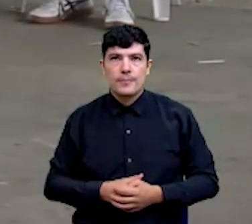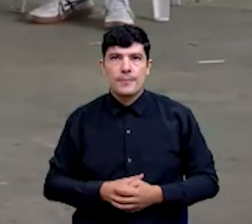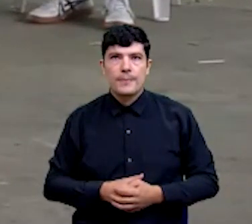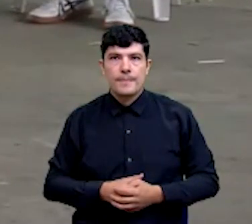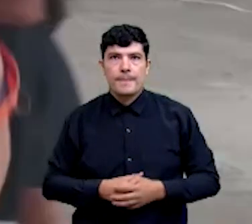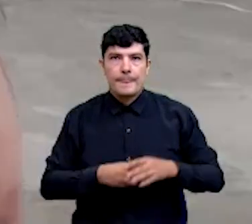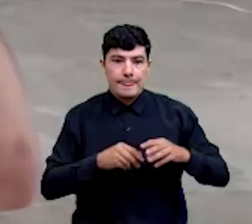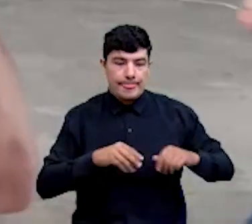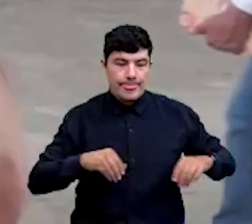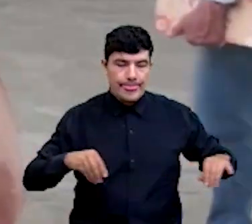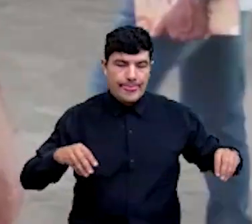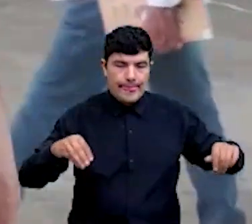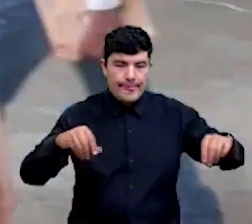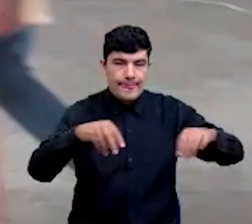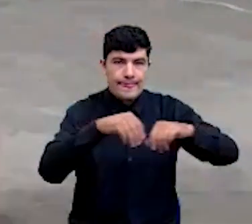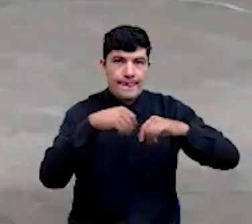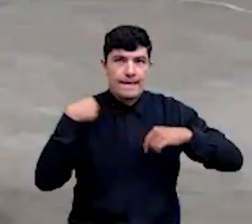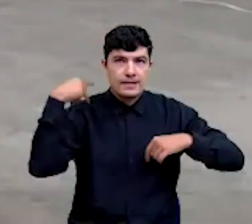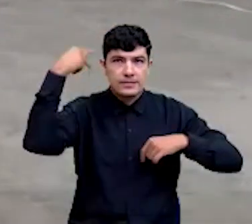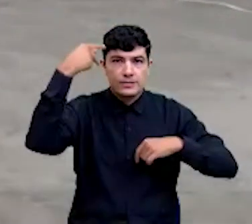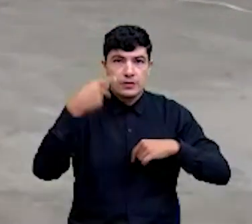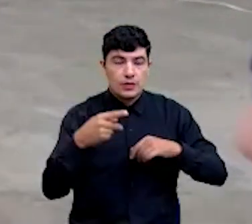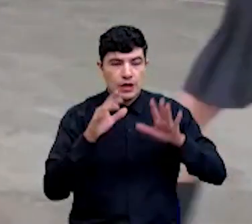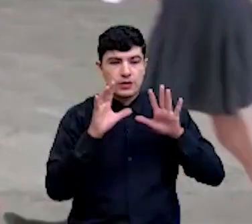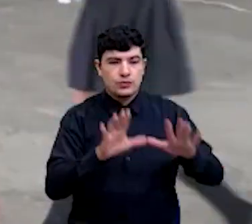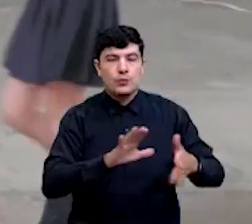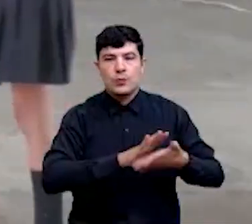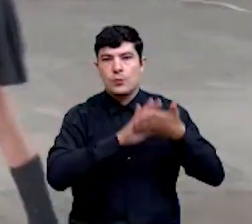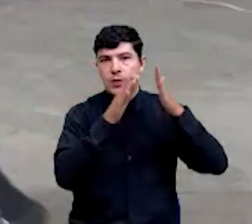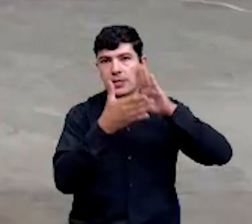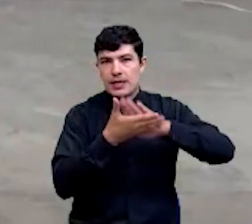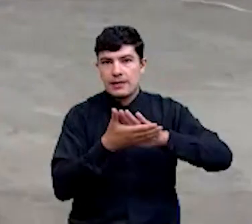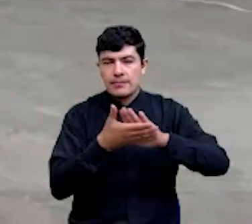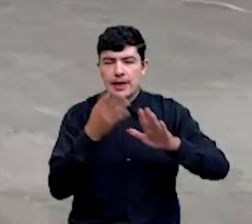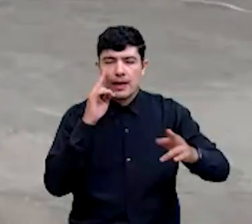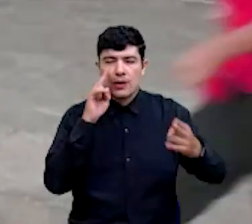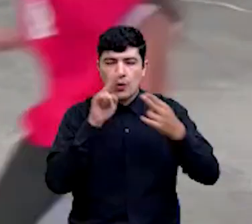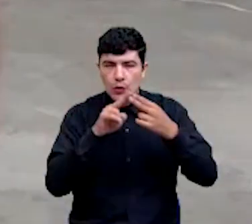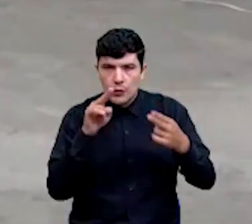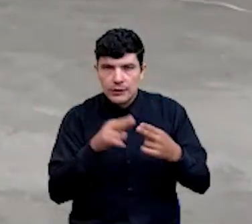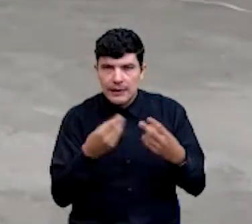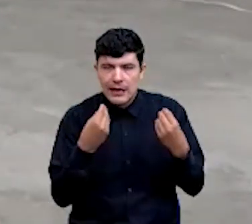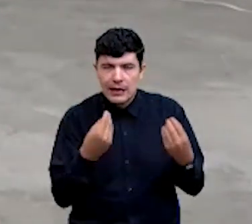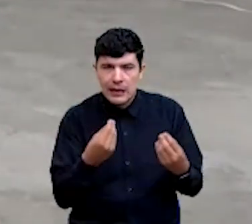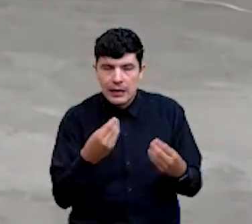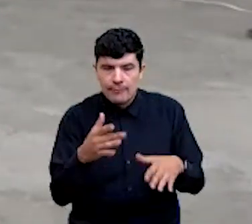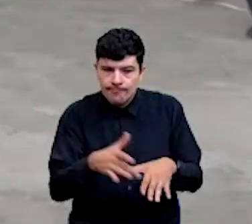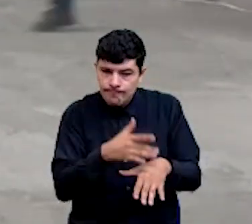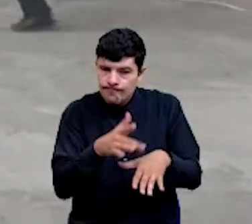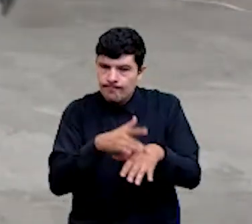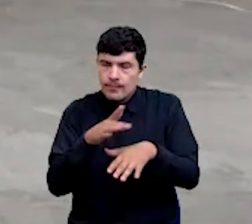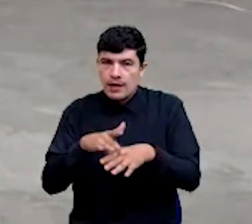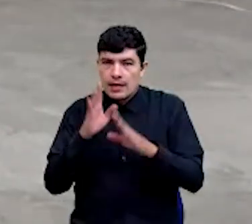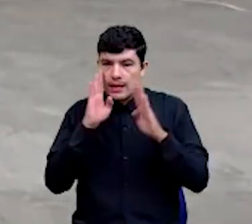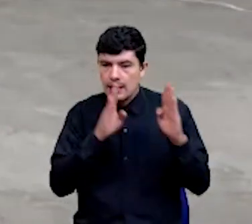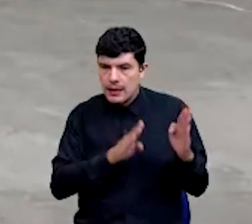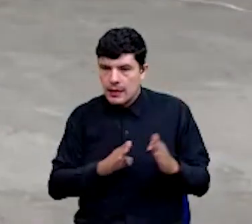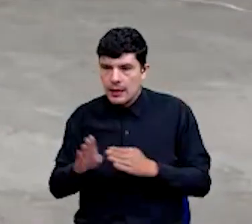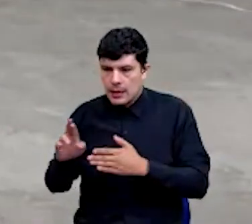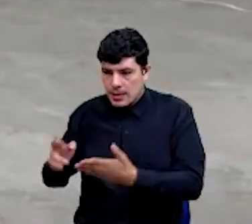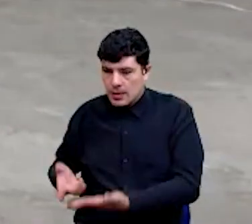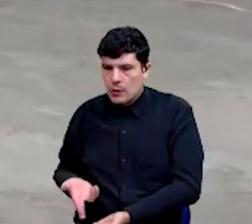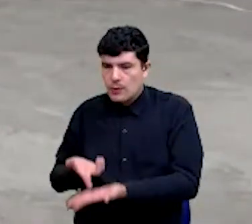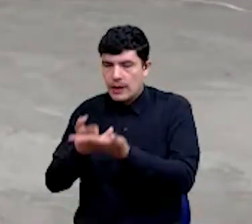este territorio, de esta comunidad, y así pues seguir implementando todo lo que tenga que ver con la reconstrucción